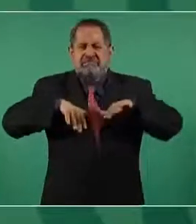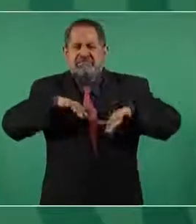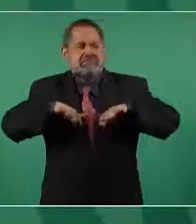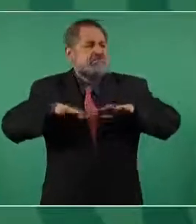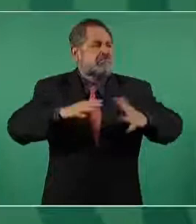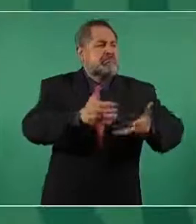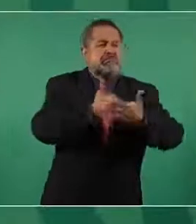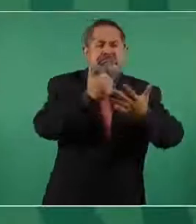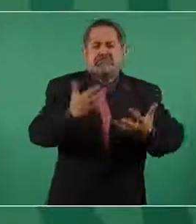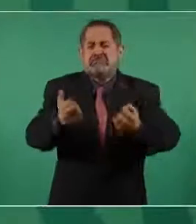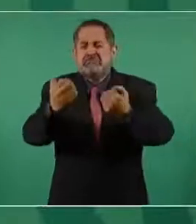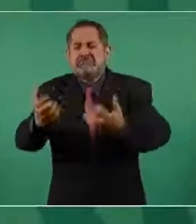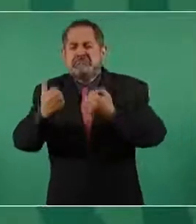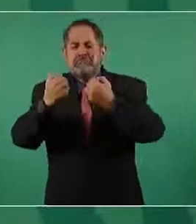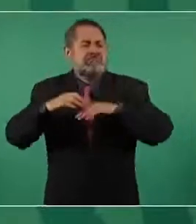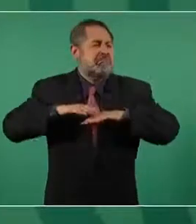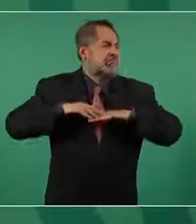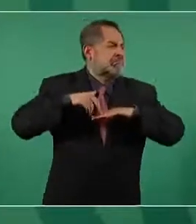rescatando personas.